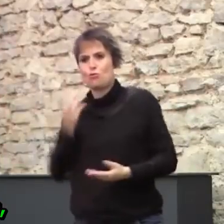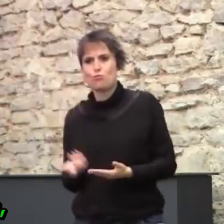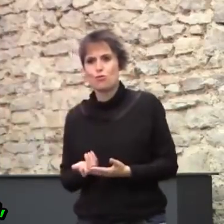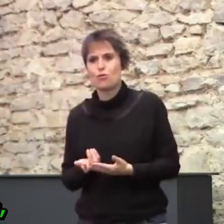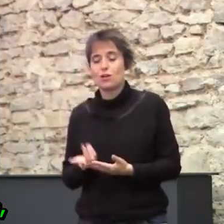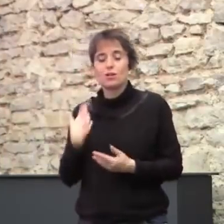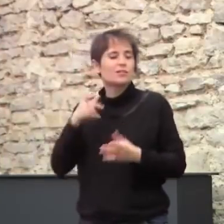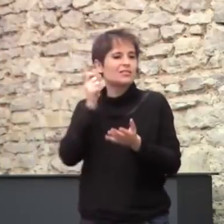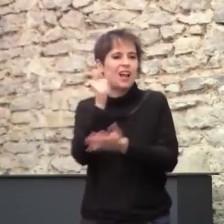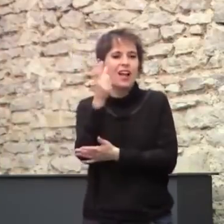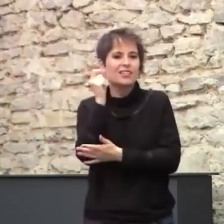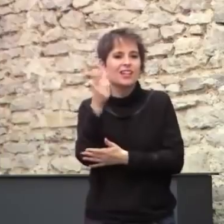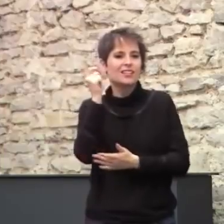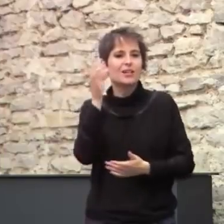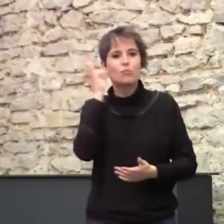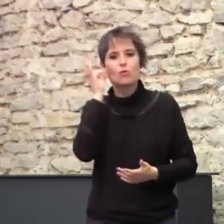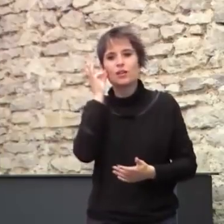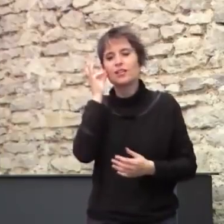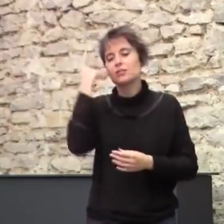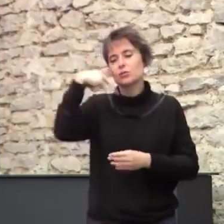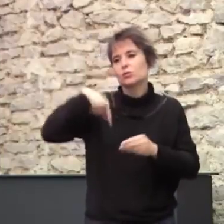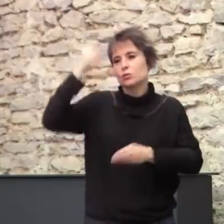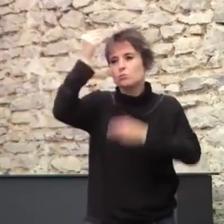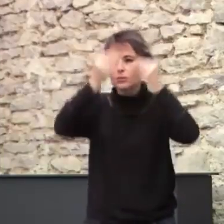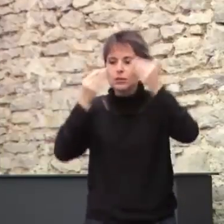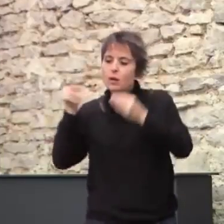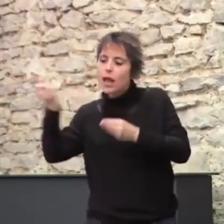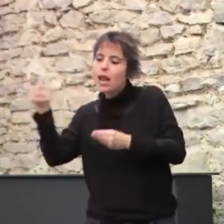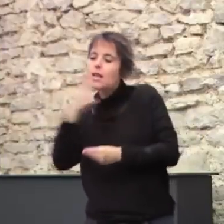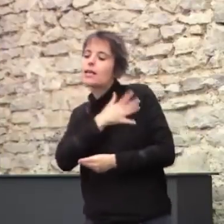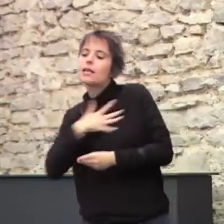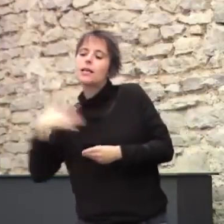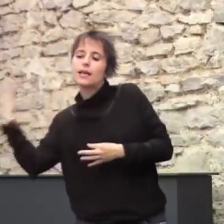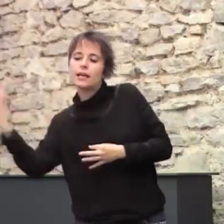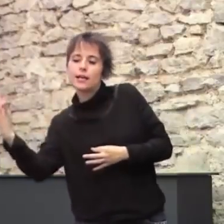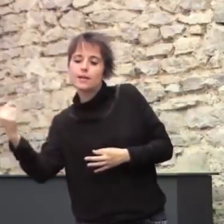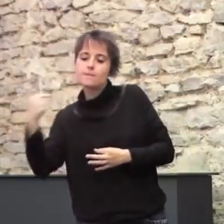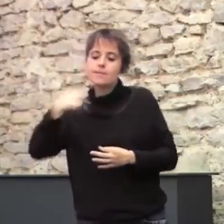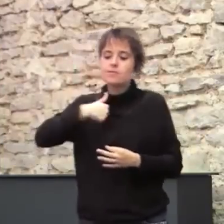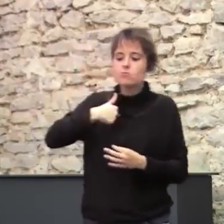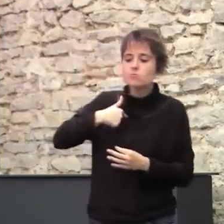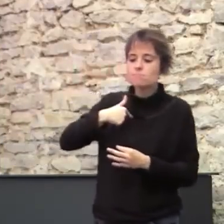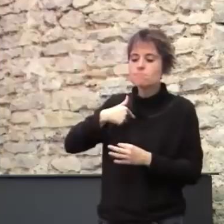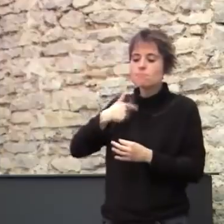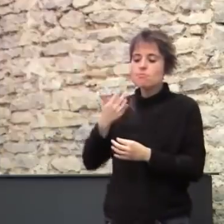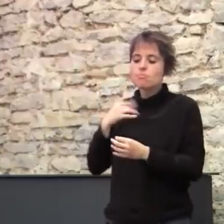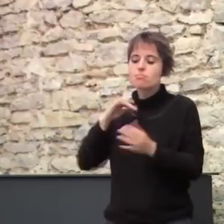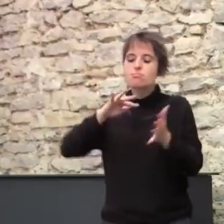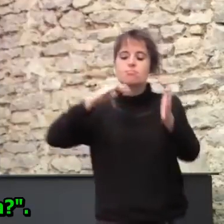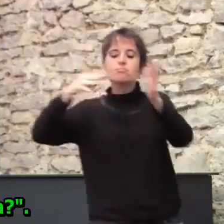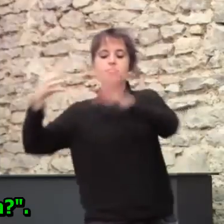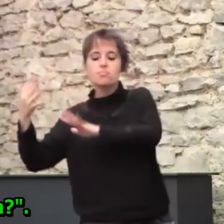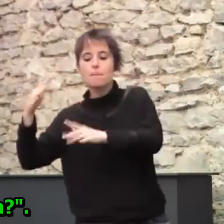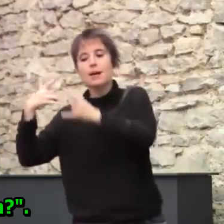Sobre todo nos pasa a las mujeres, que tendemos un poco a pensar qué es lo que quiere él y cuál es la manera de que él me quiera